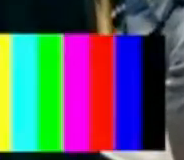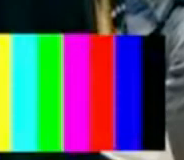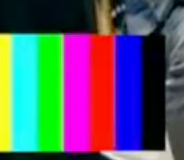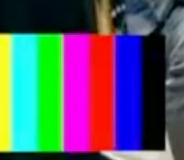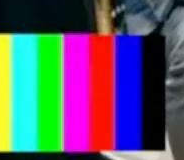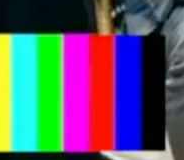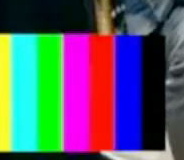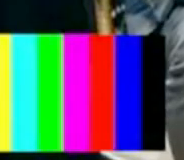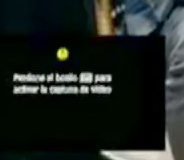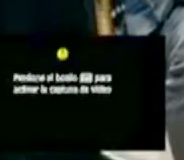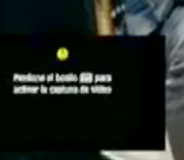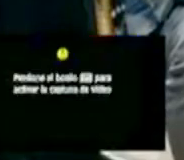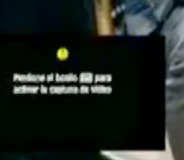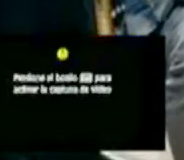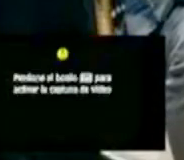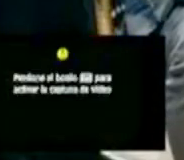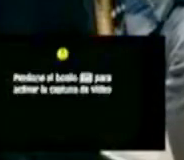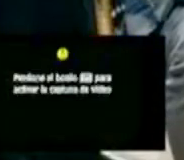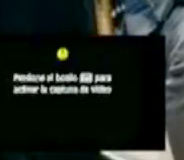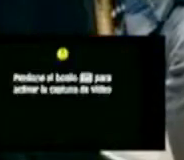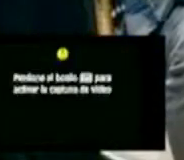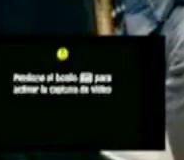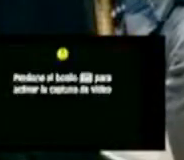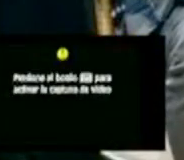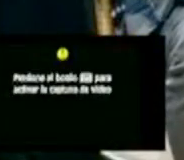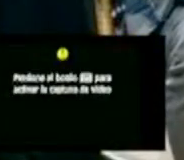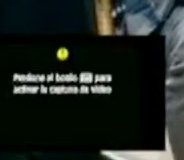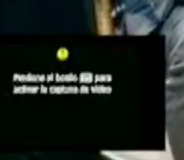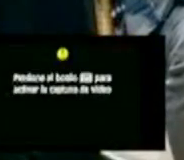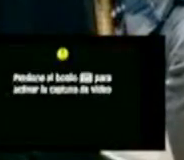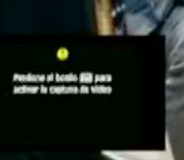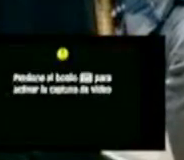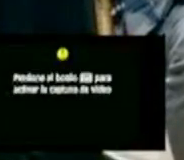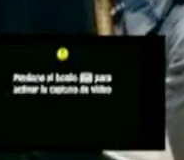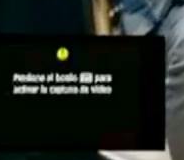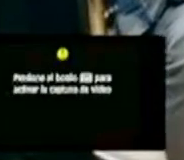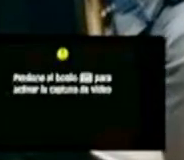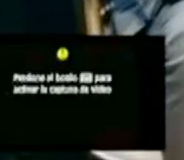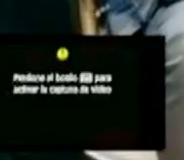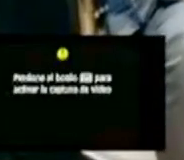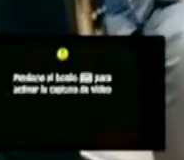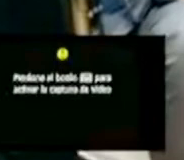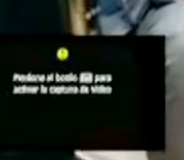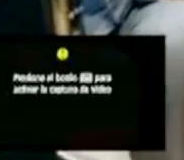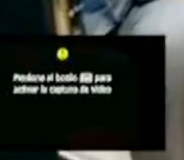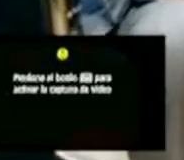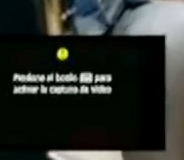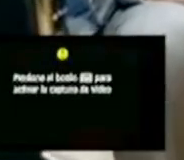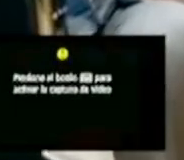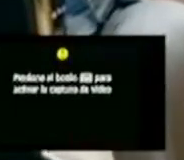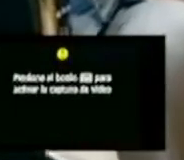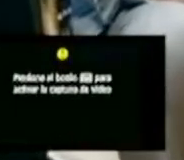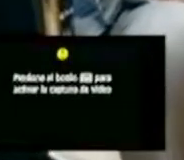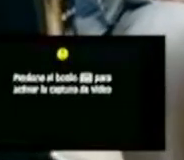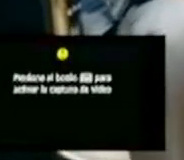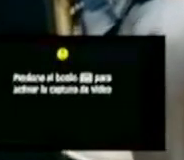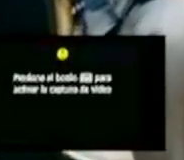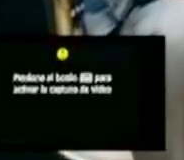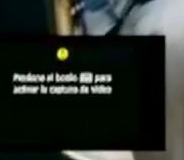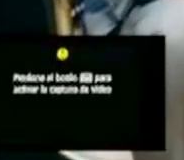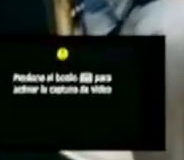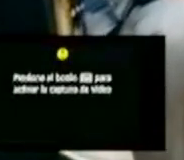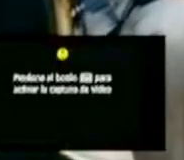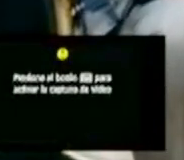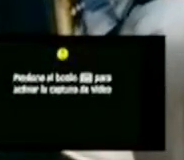aumento salarial para los meseros. Sé que en un momento dado usted asumió unas posturas de cuánto, ¿verdad?, de que se favoreció, se